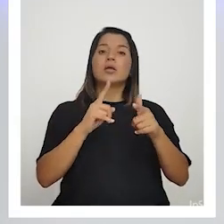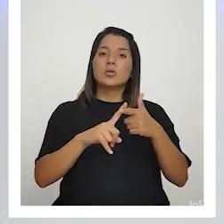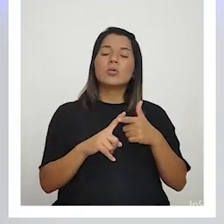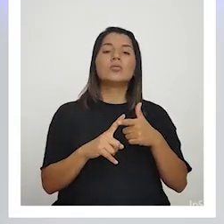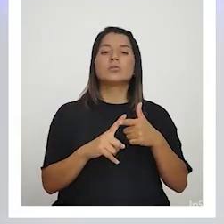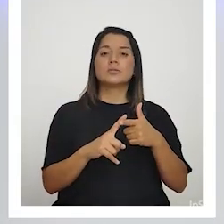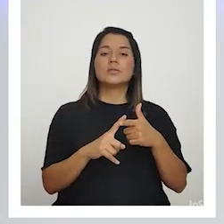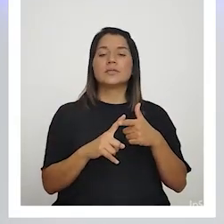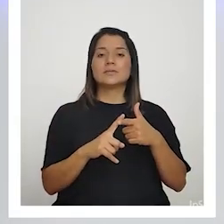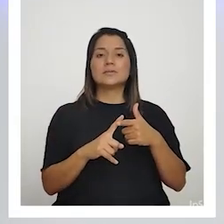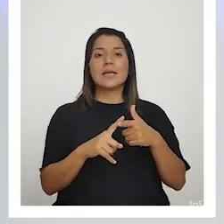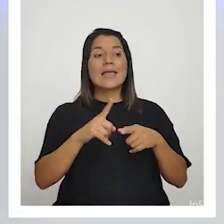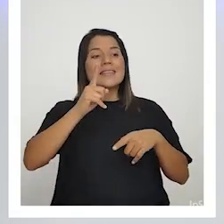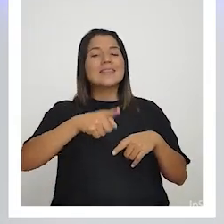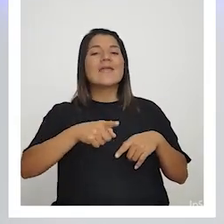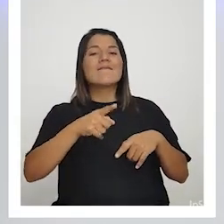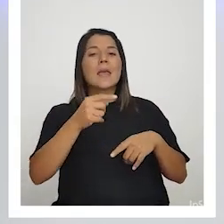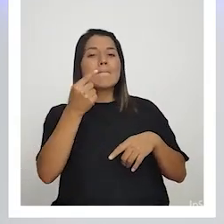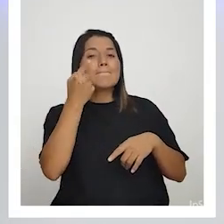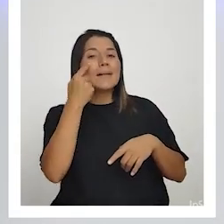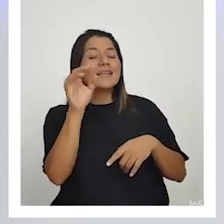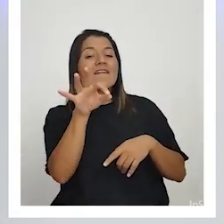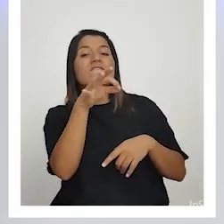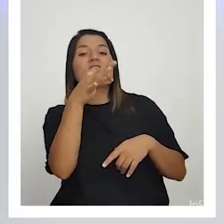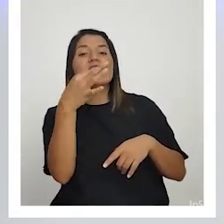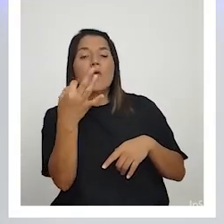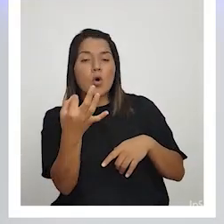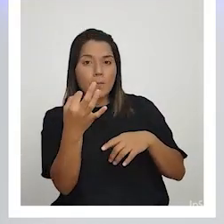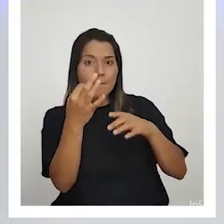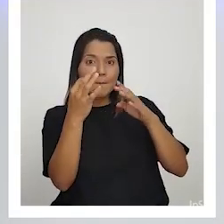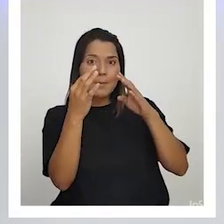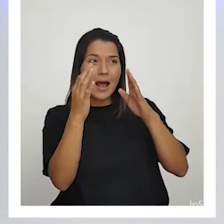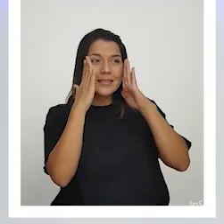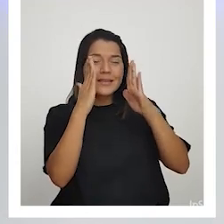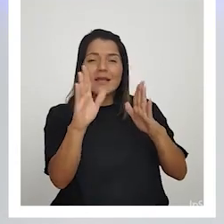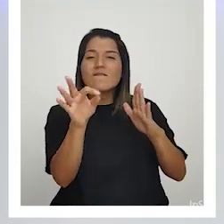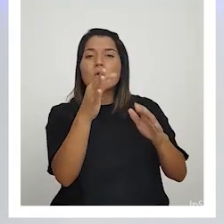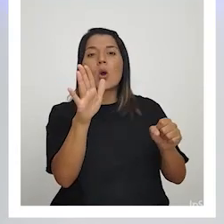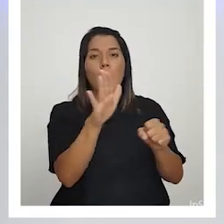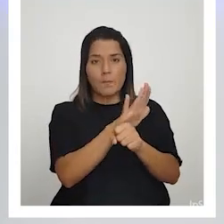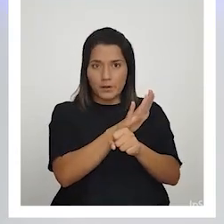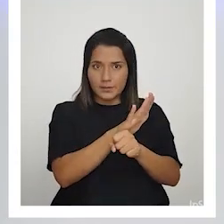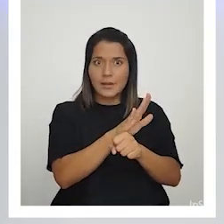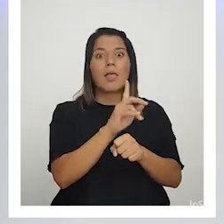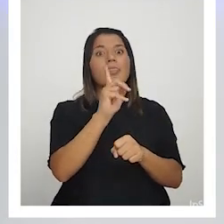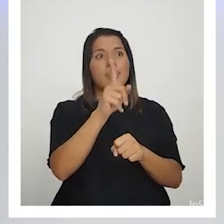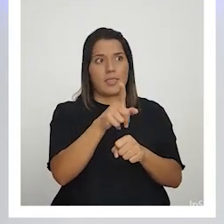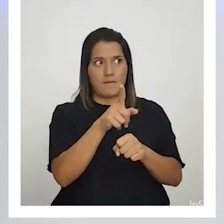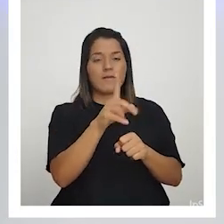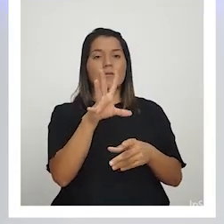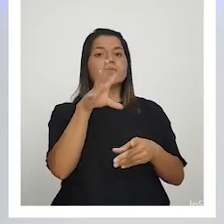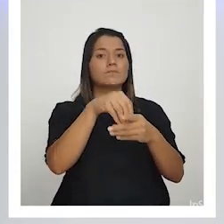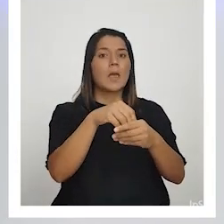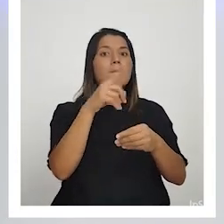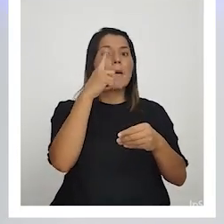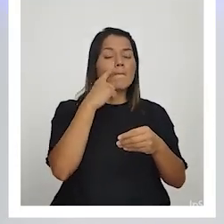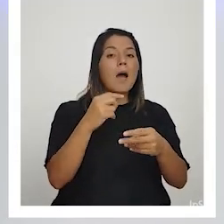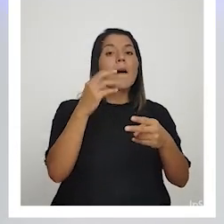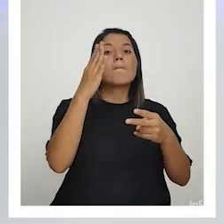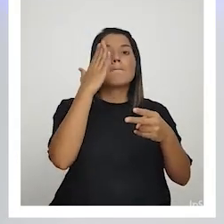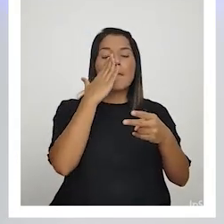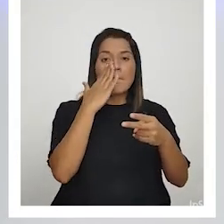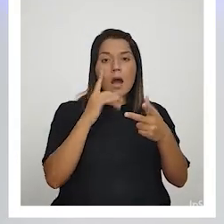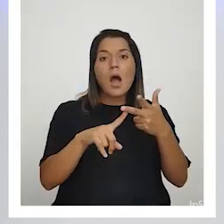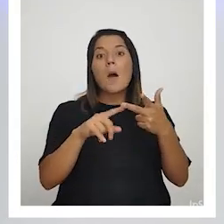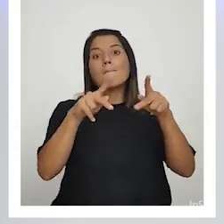ya integralmente, o involucrando a papá y mamá, ¿verdad? Incluso a las personas cuidadoras, porque muchas veces la abuelita, la